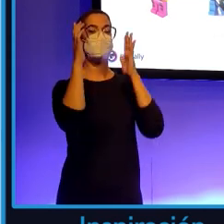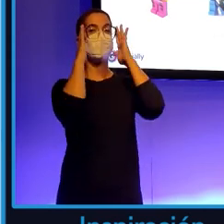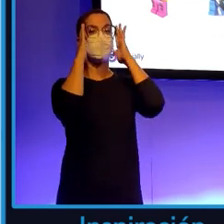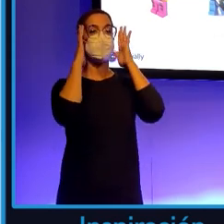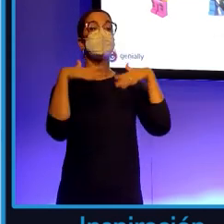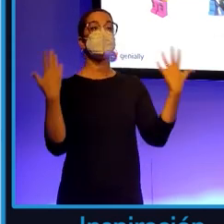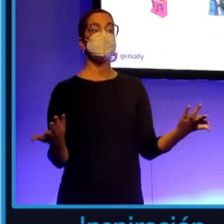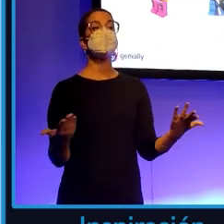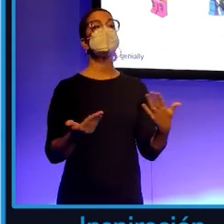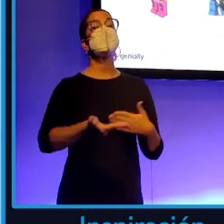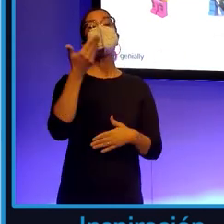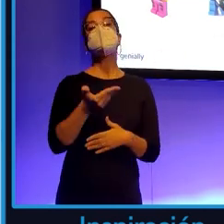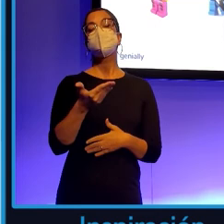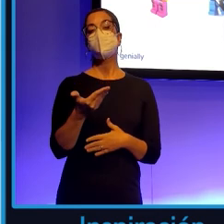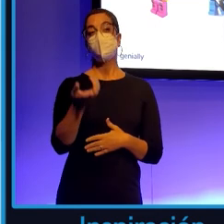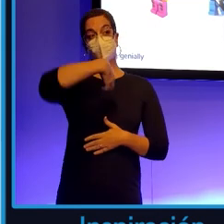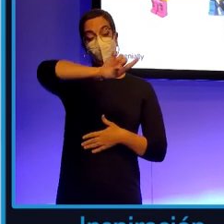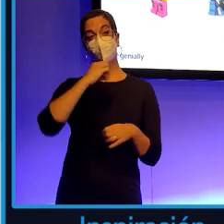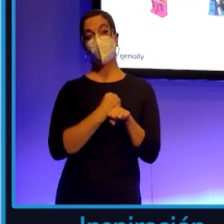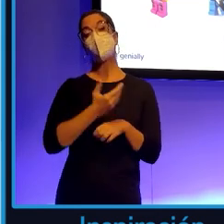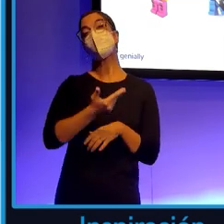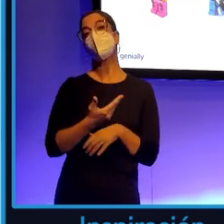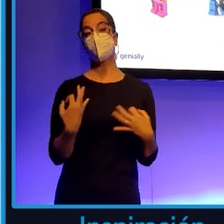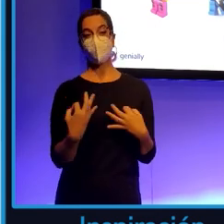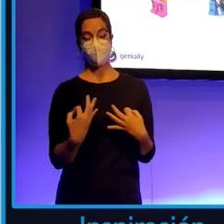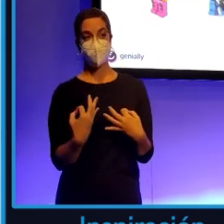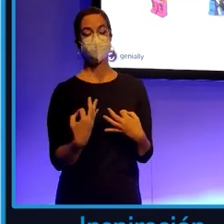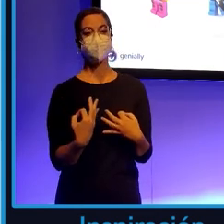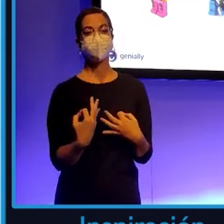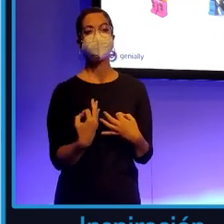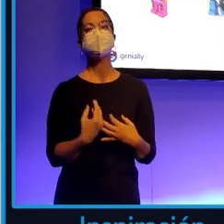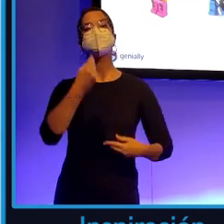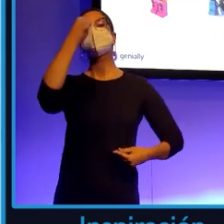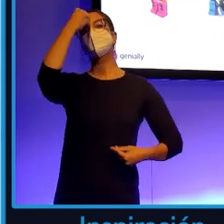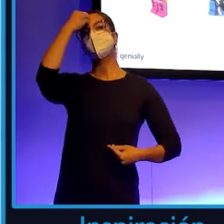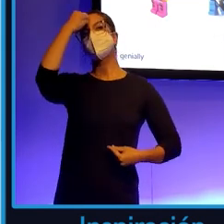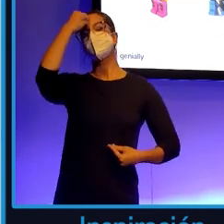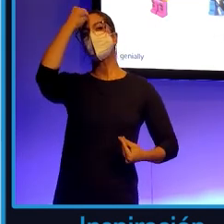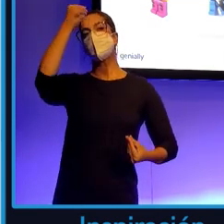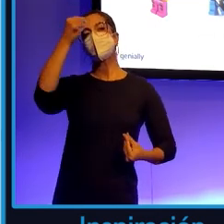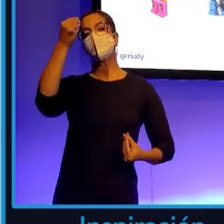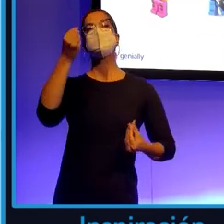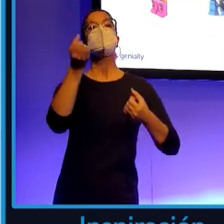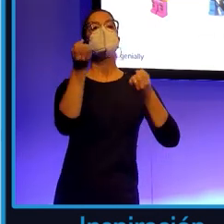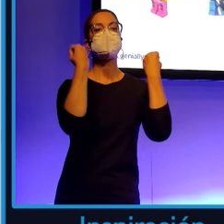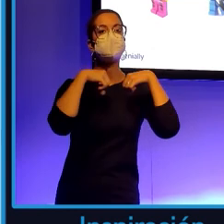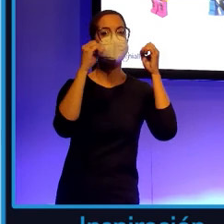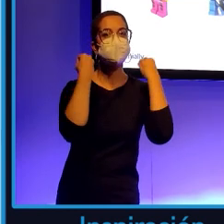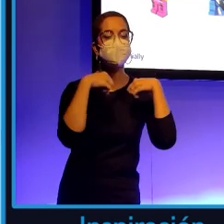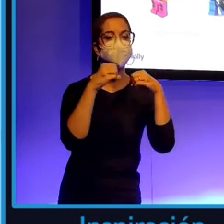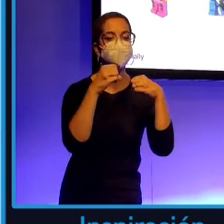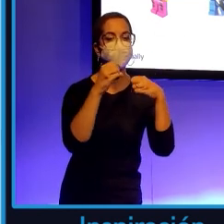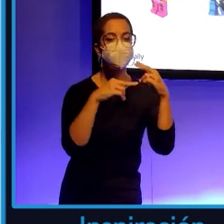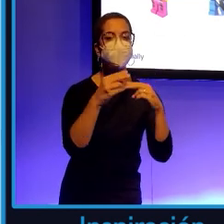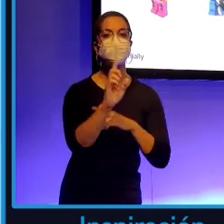importante muchas veces cuando estamos trabajando y estamos ejecutando es ya ir viendo no la propia práctica que queremos trabajar esto es